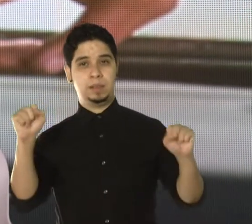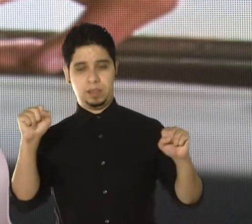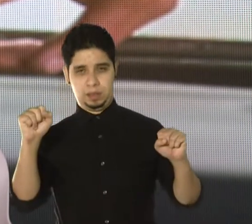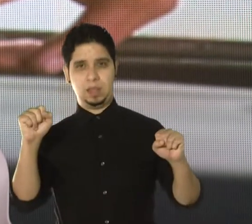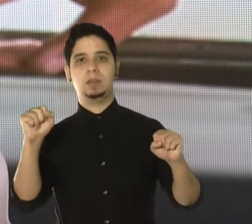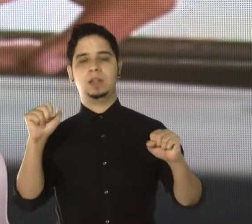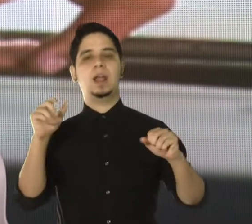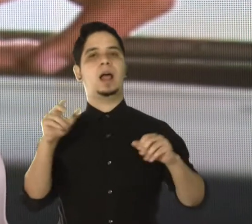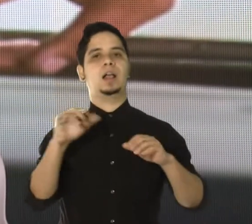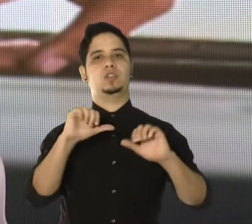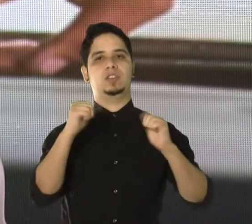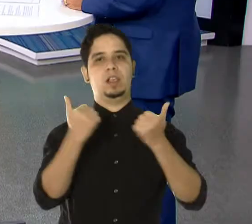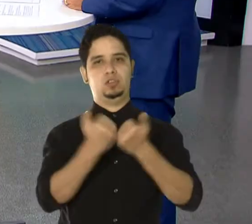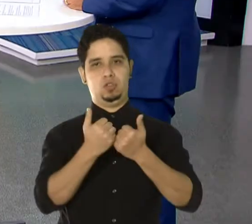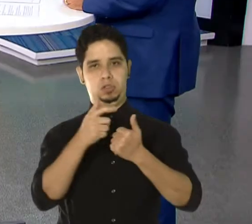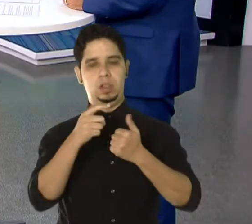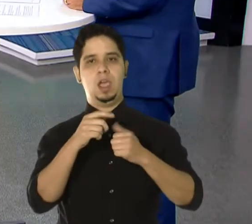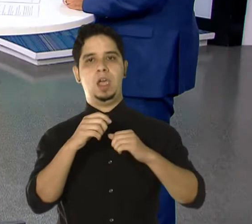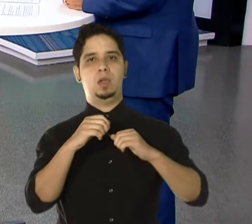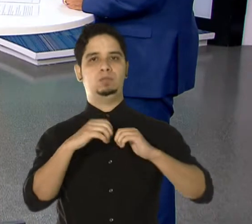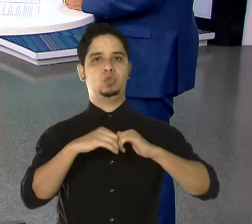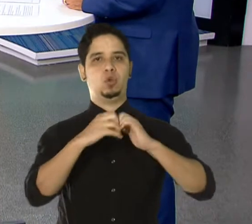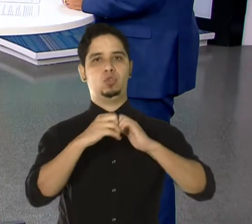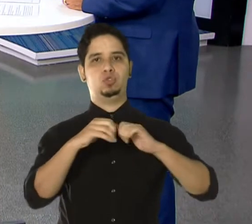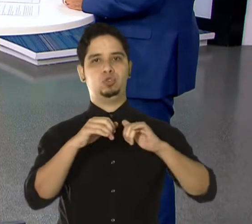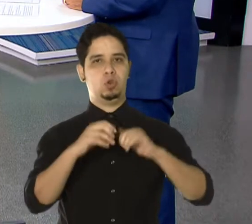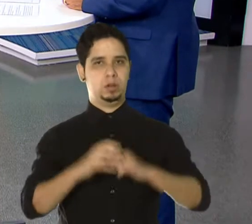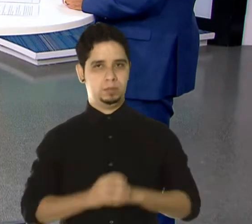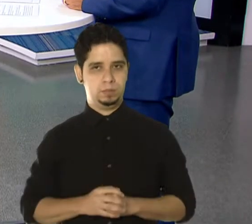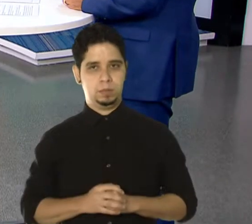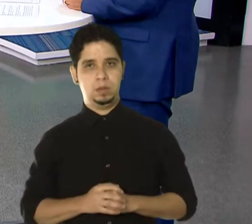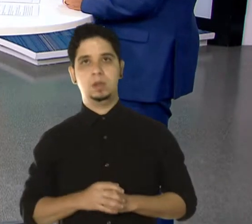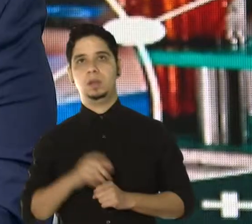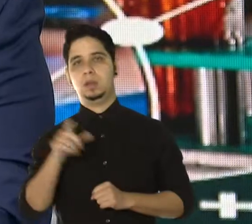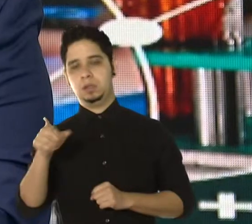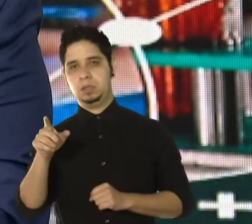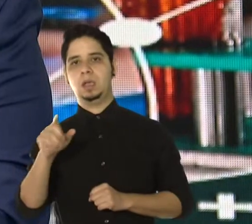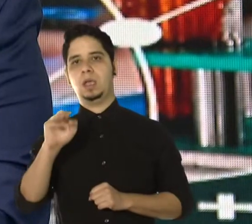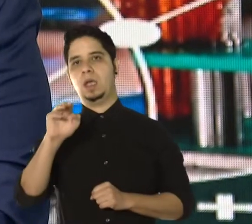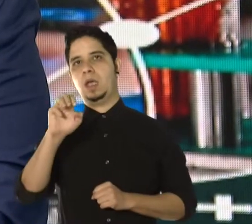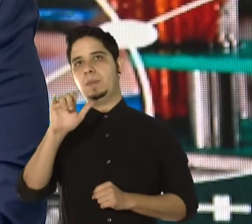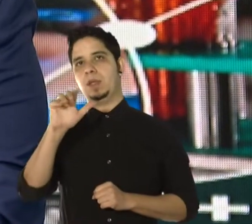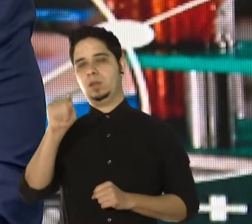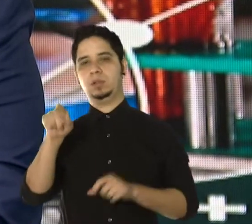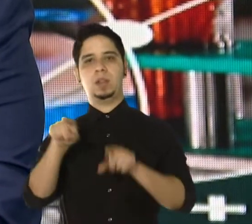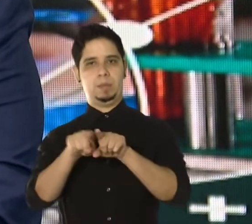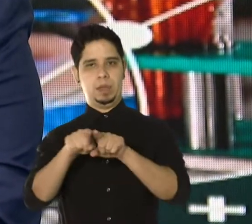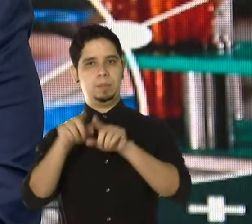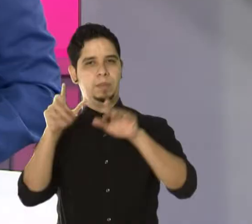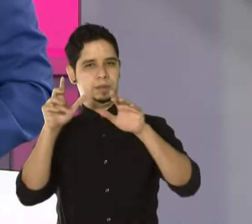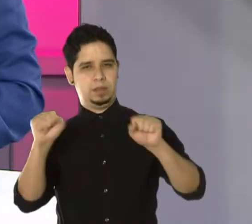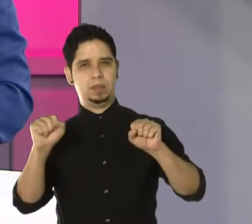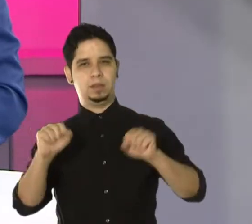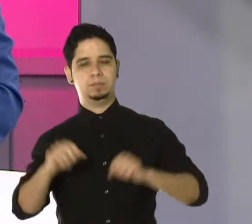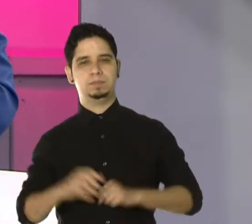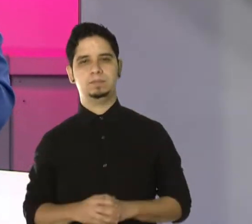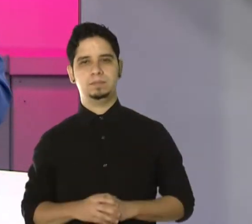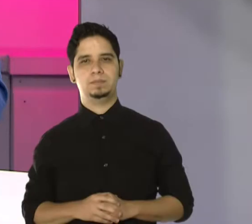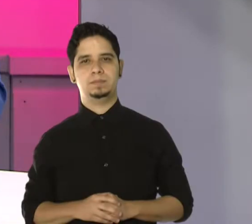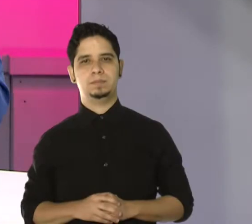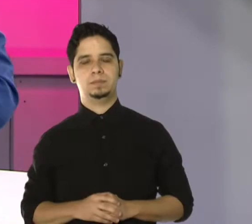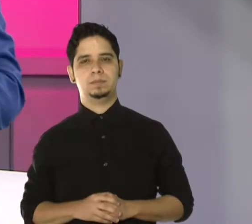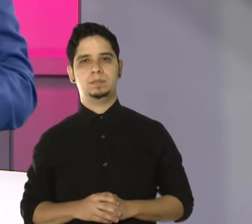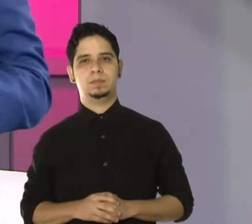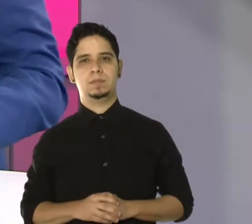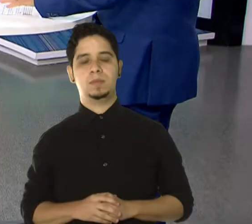Puerto Rico, y Emilio Colón Zavala, expresidente de la Asociación de Constructores de Puerto Rico. Les saluda Félix Alemán en una producción de Raúl